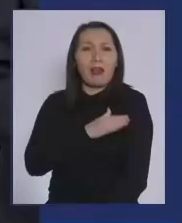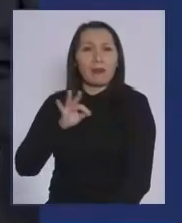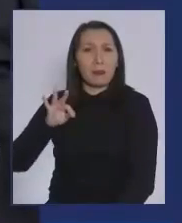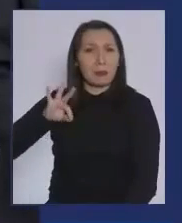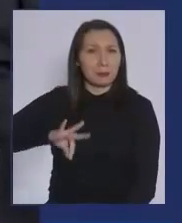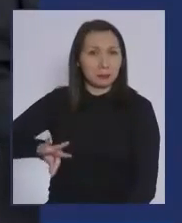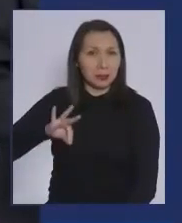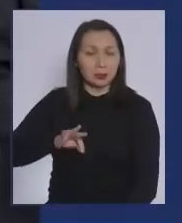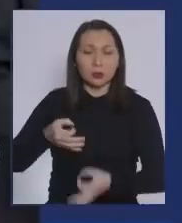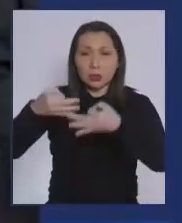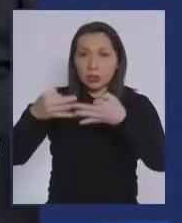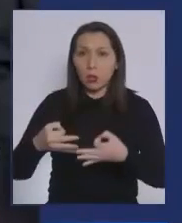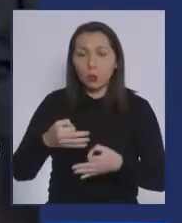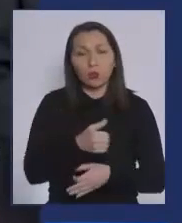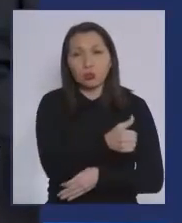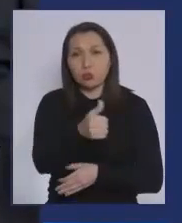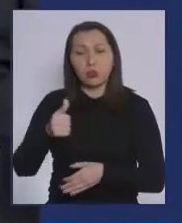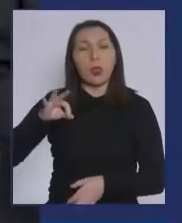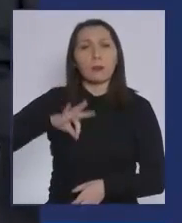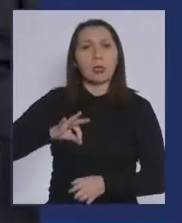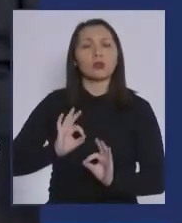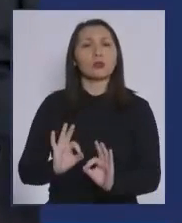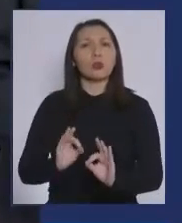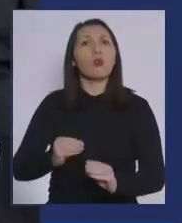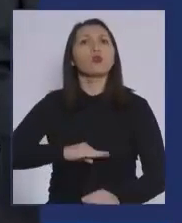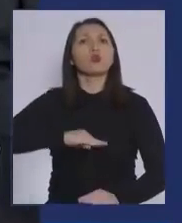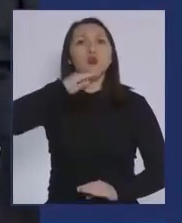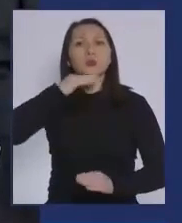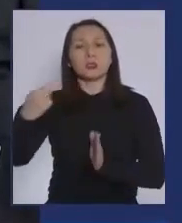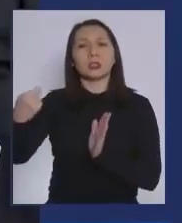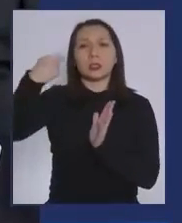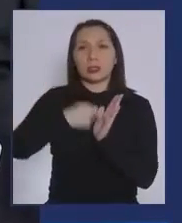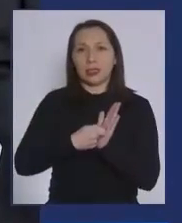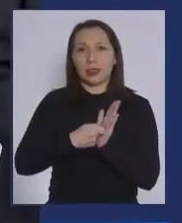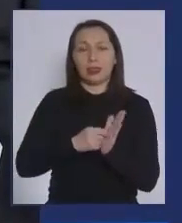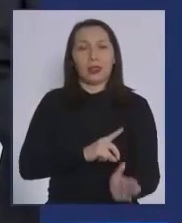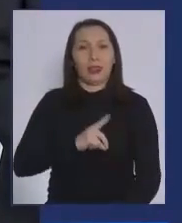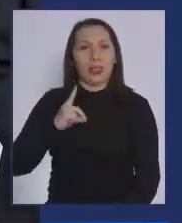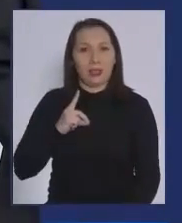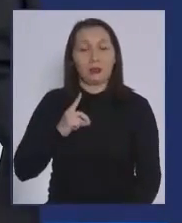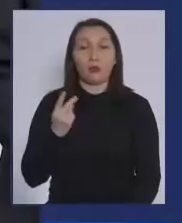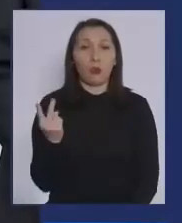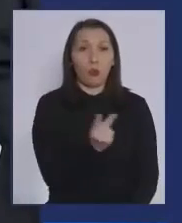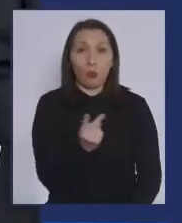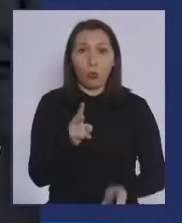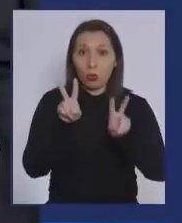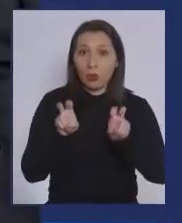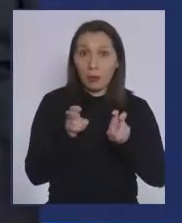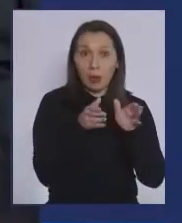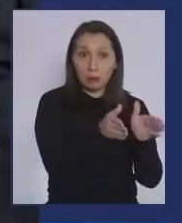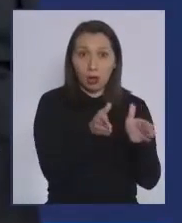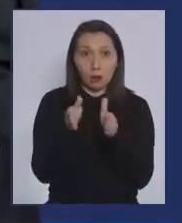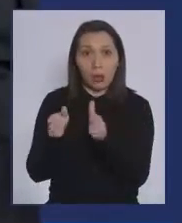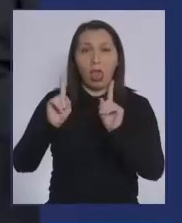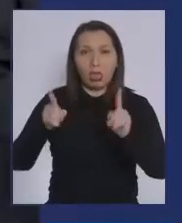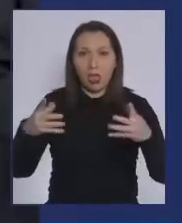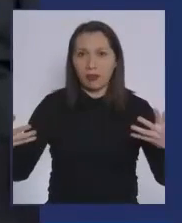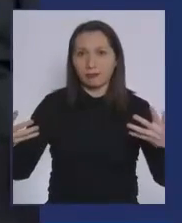asegurarles a todos pensiones dignas ambos desafíos tienen que complementarse